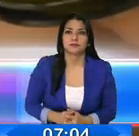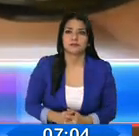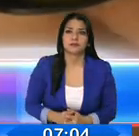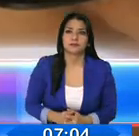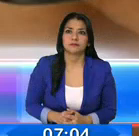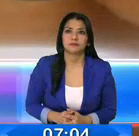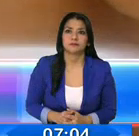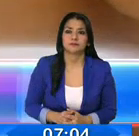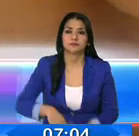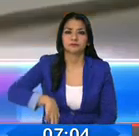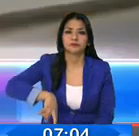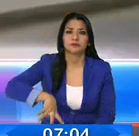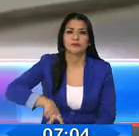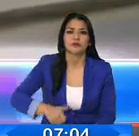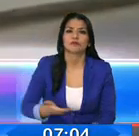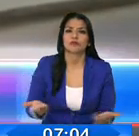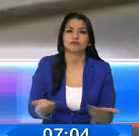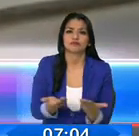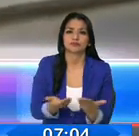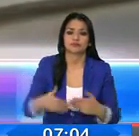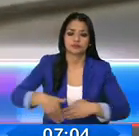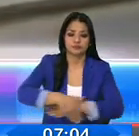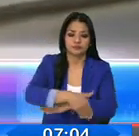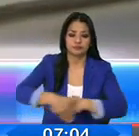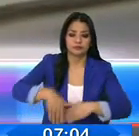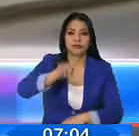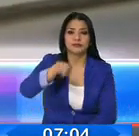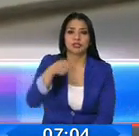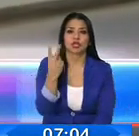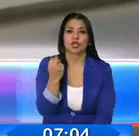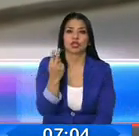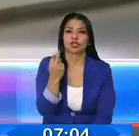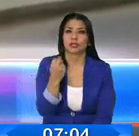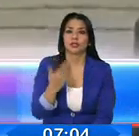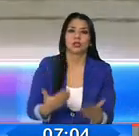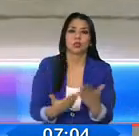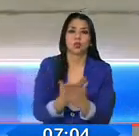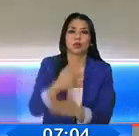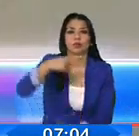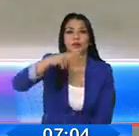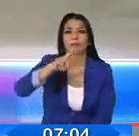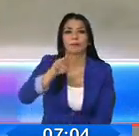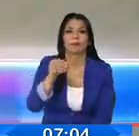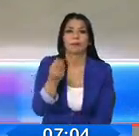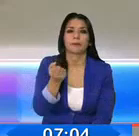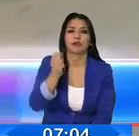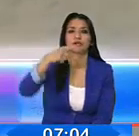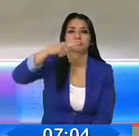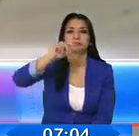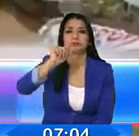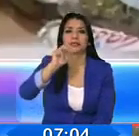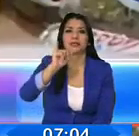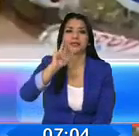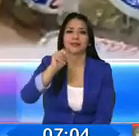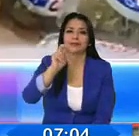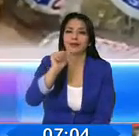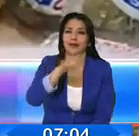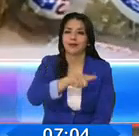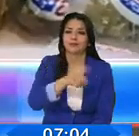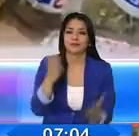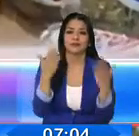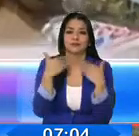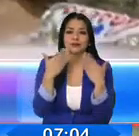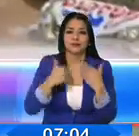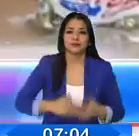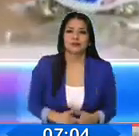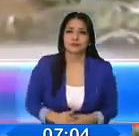se produjo en la entrada de la 112, en el sector de la Nueva Prosperina, al noroeste de Guayaquil.